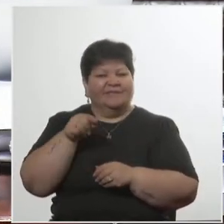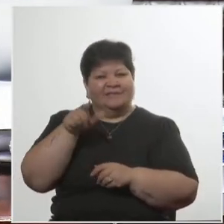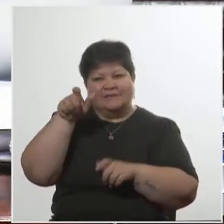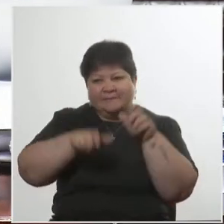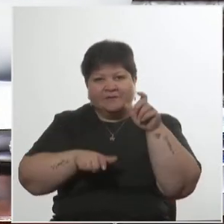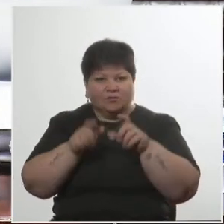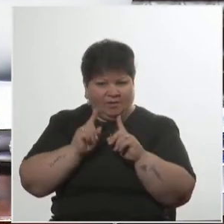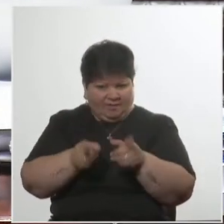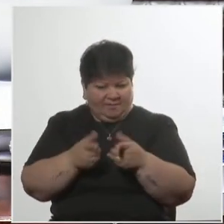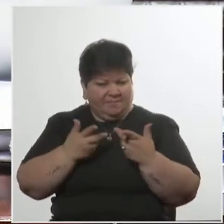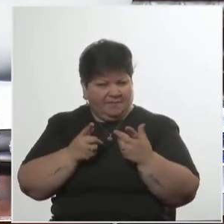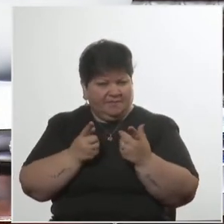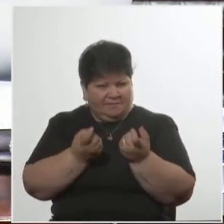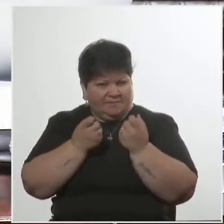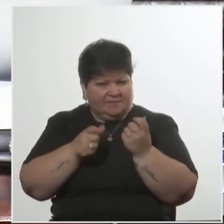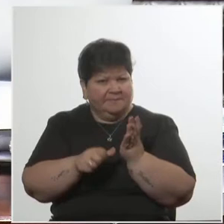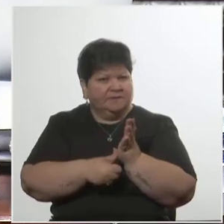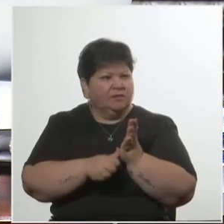reparados